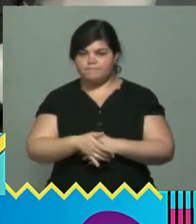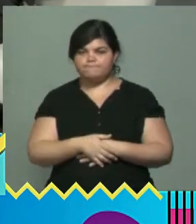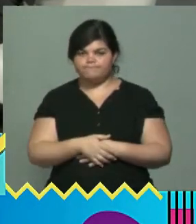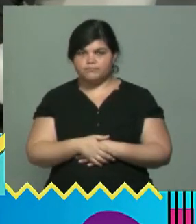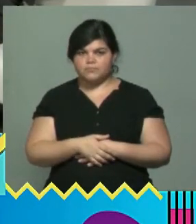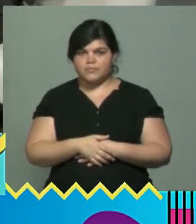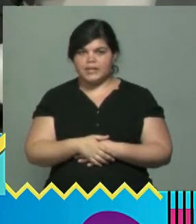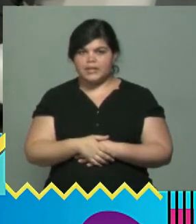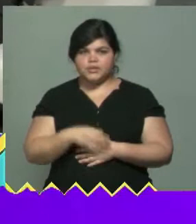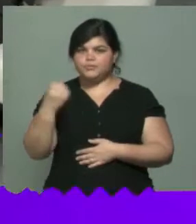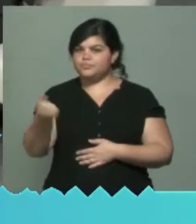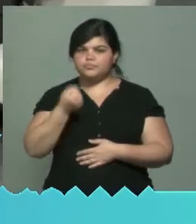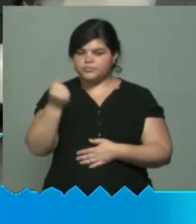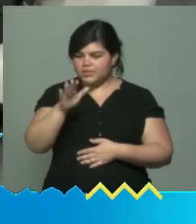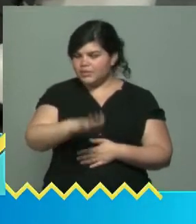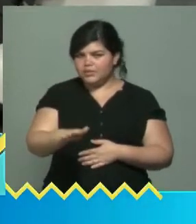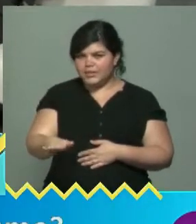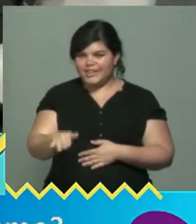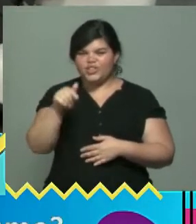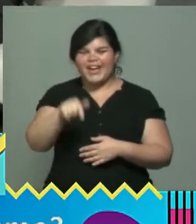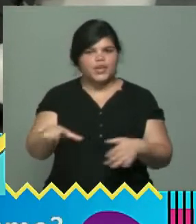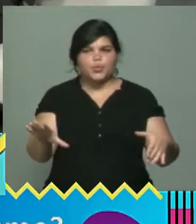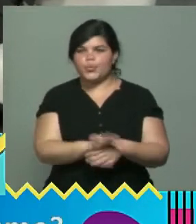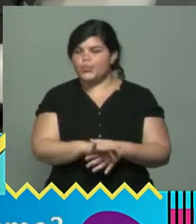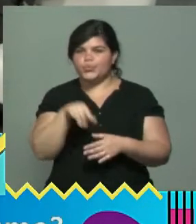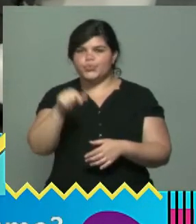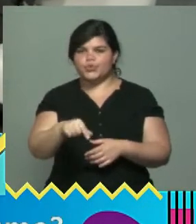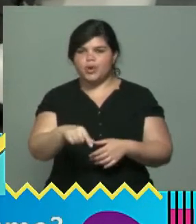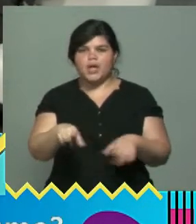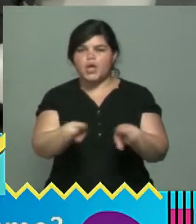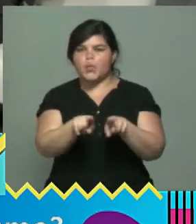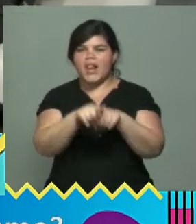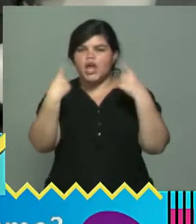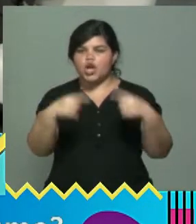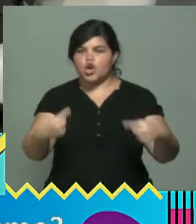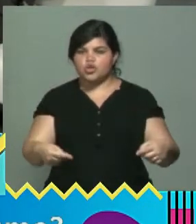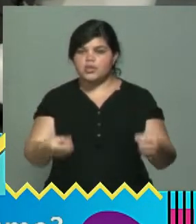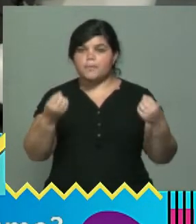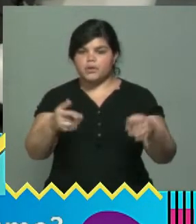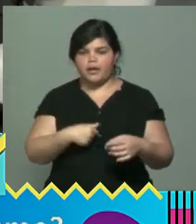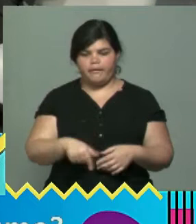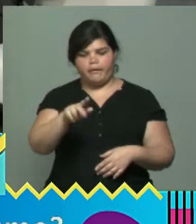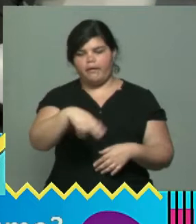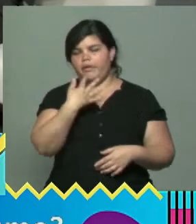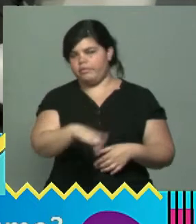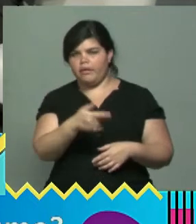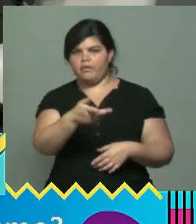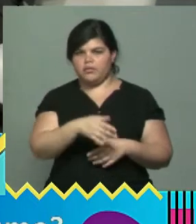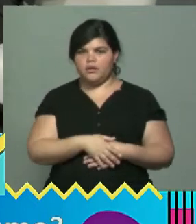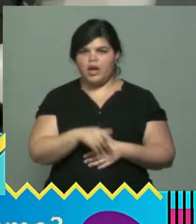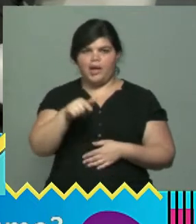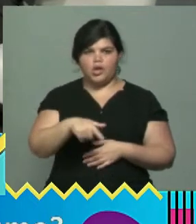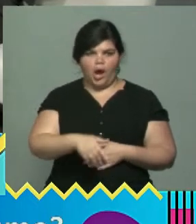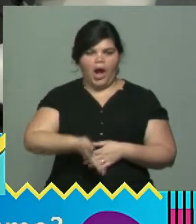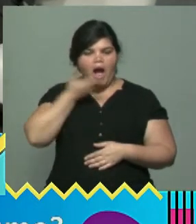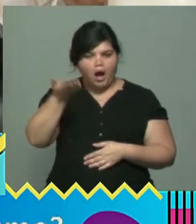puntos que yo creo que el niño se sigue tratando como un objeto, porque pasamos por alto que los niños entienden, que a los niños hay que hablarles, hay que